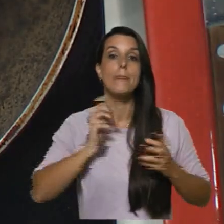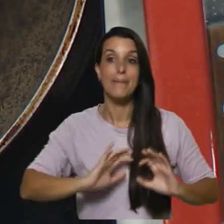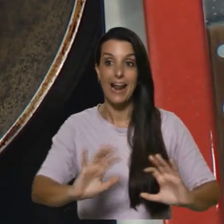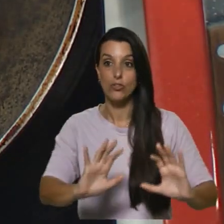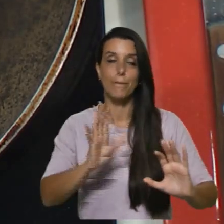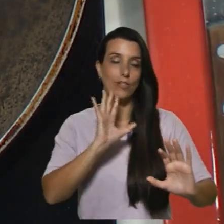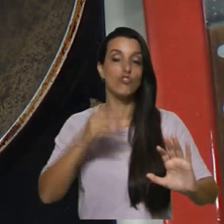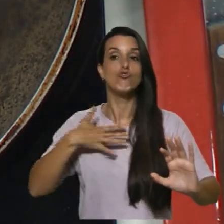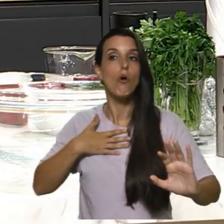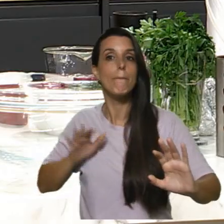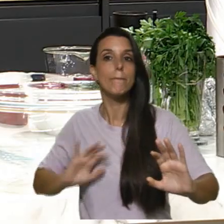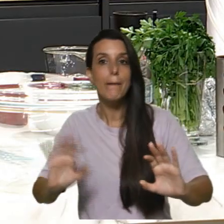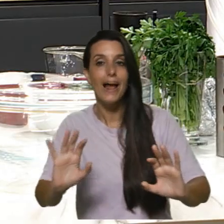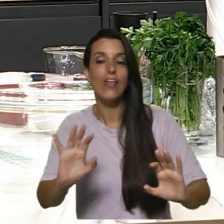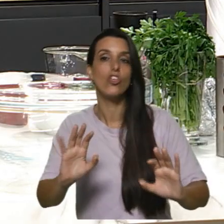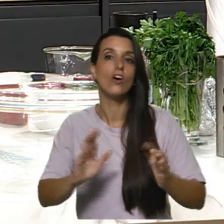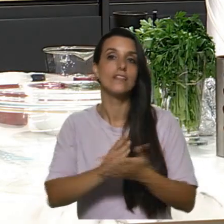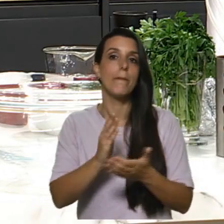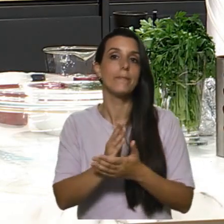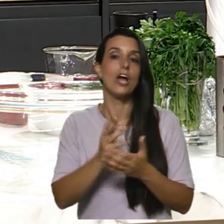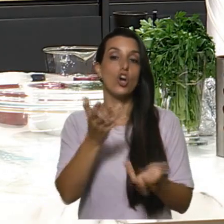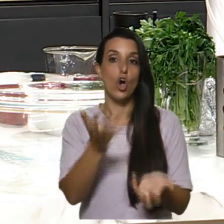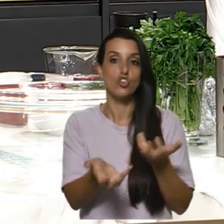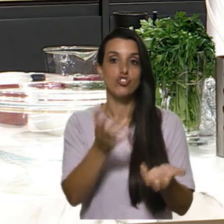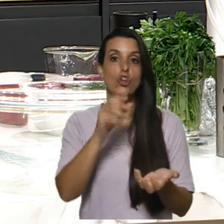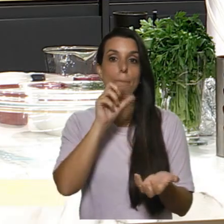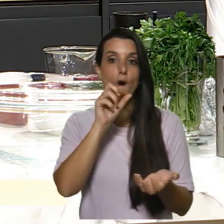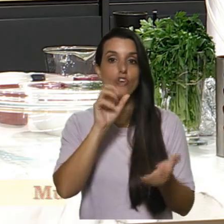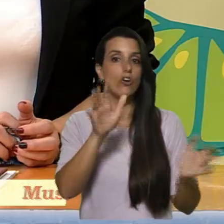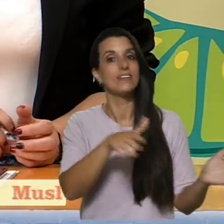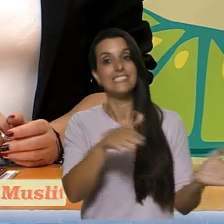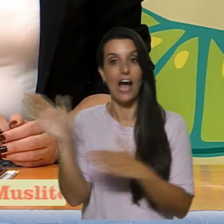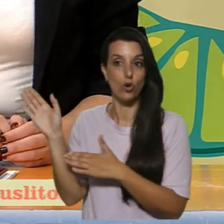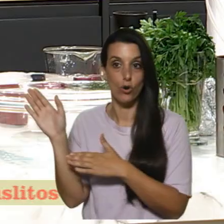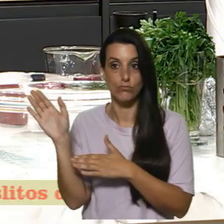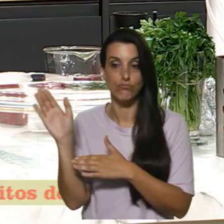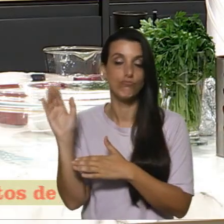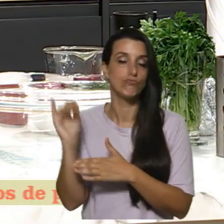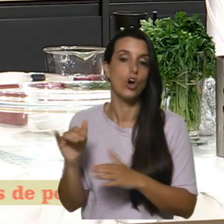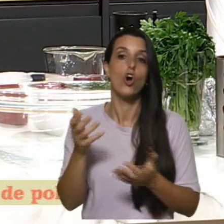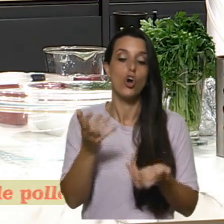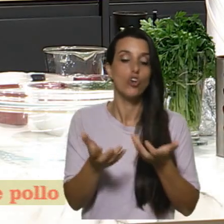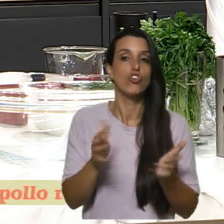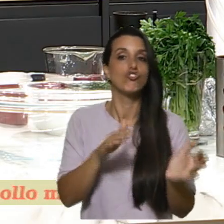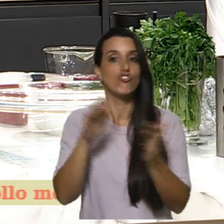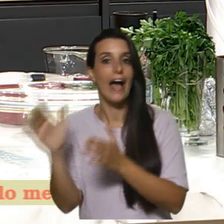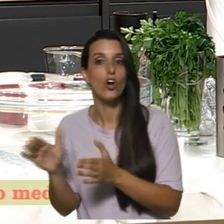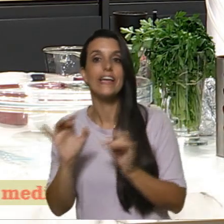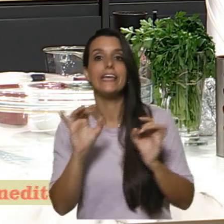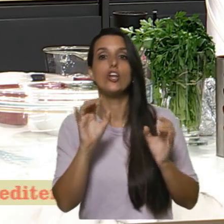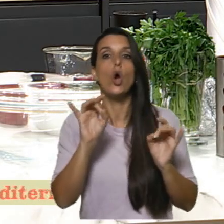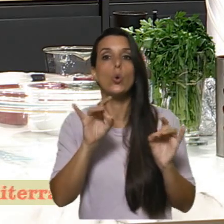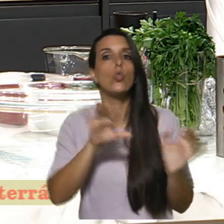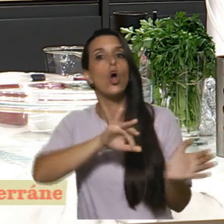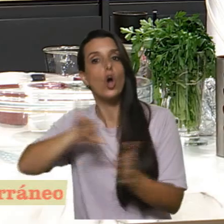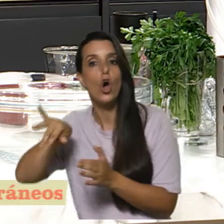voy a desplazar esto. Sacamos siempre yo donde cocino pollo crudo fuera. Acordate, siempre lo cocido por un lado y lo crudo por el otro,